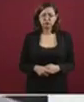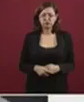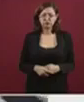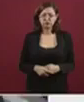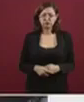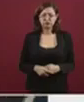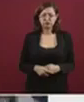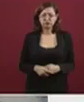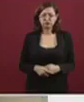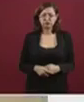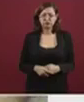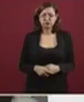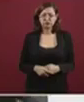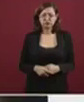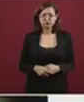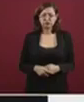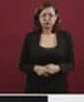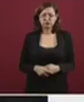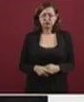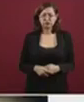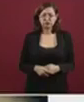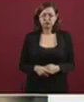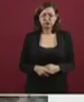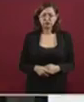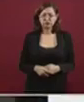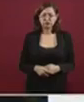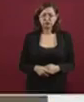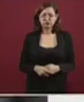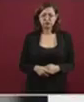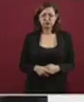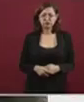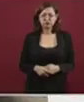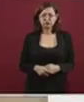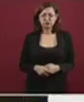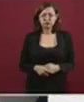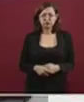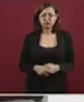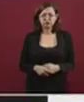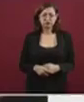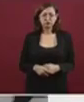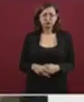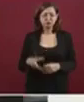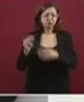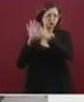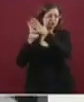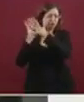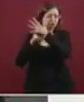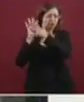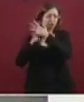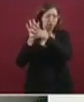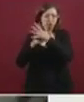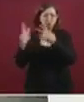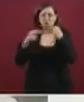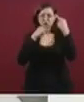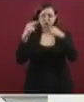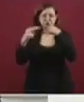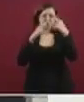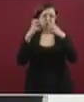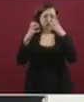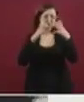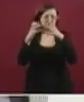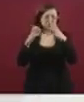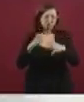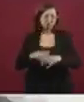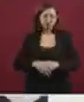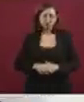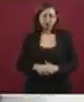la República invitó hoy a los secretarios de su gabinete de seguridad a dar el parte, como lo dijeron en algún momento, el minuto